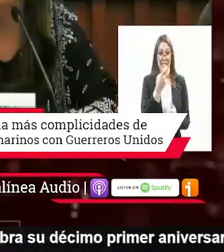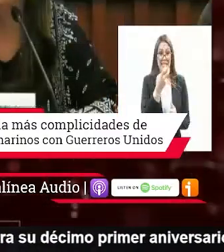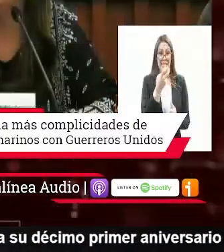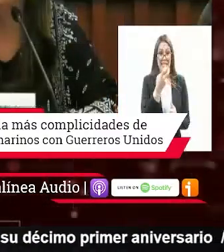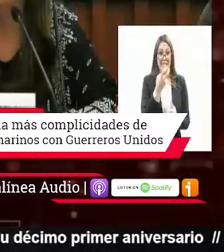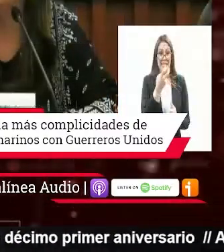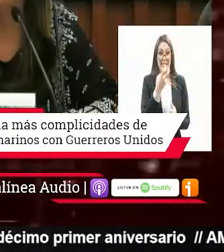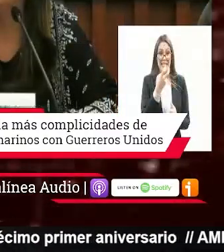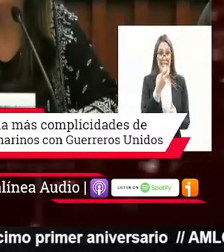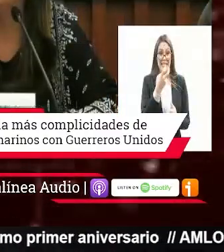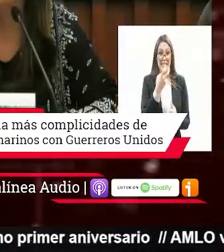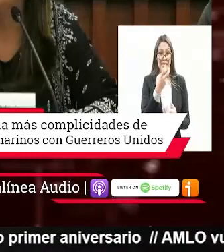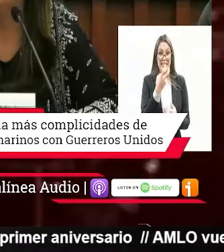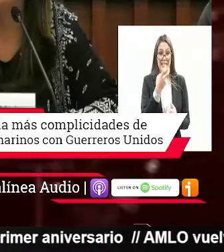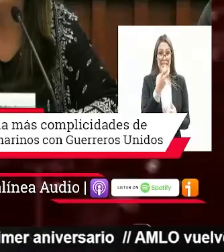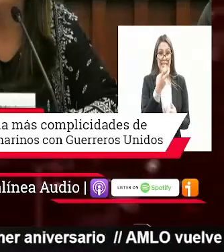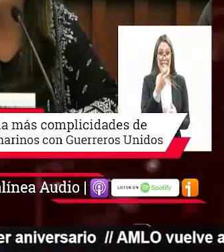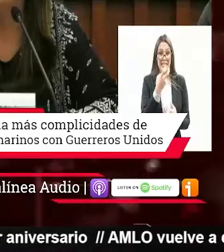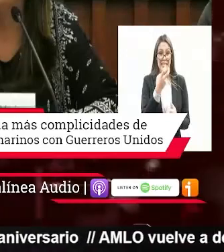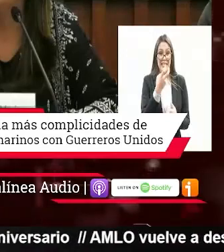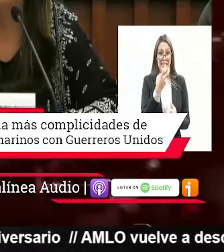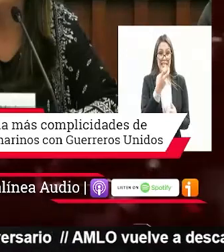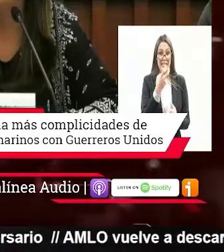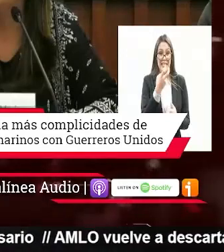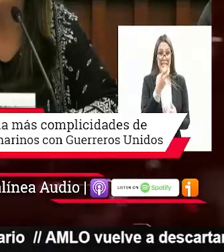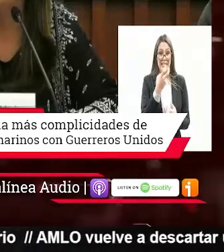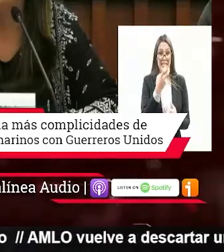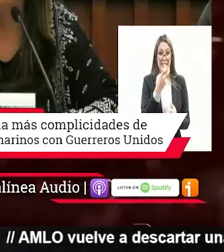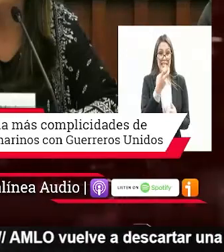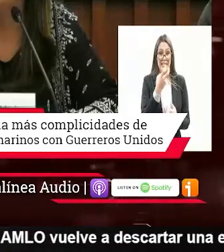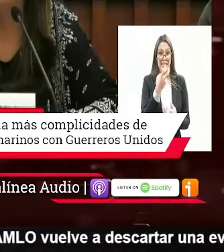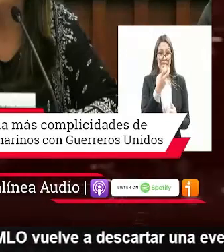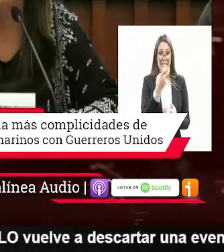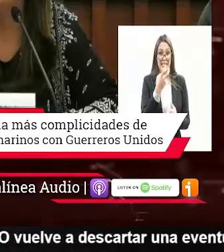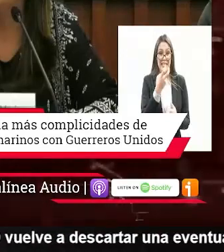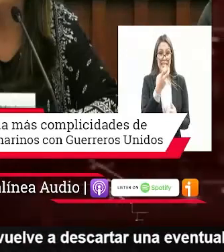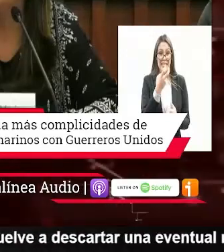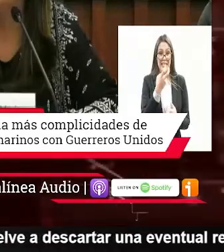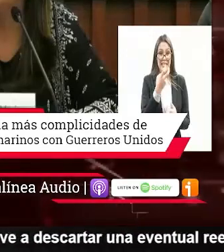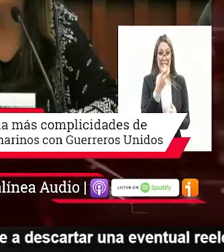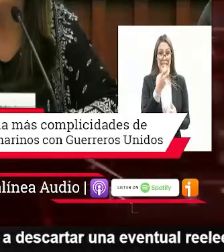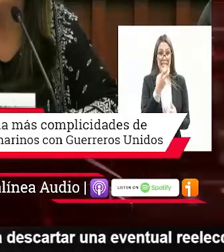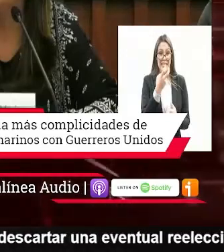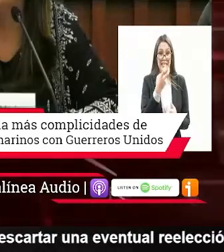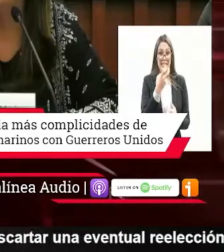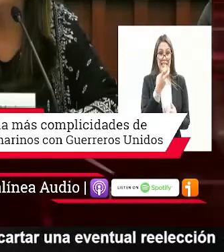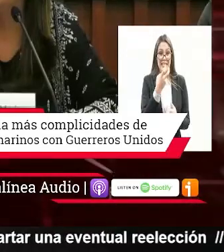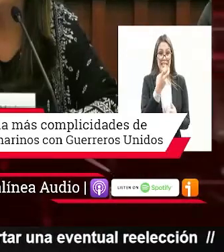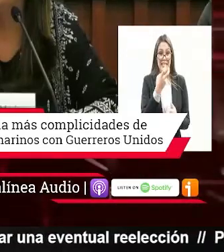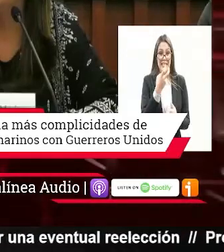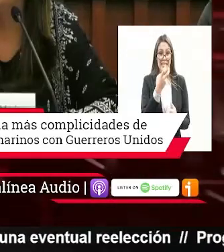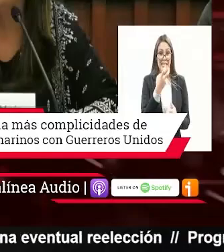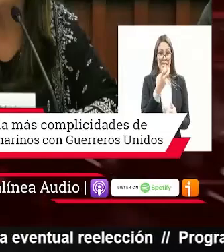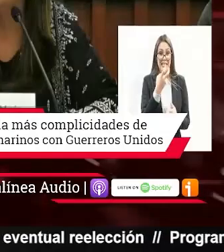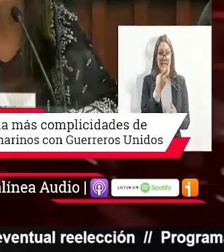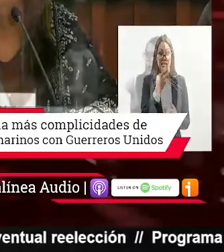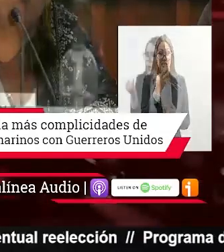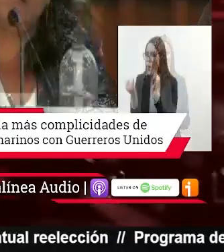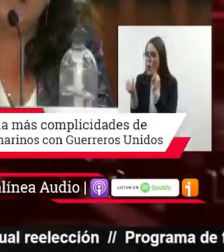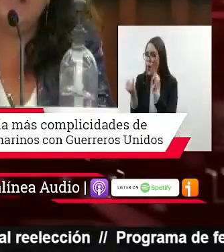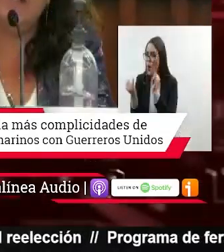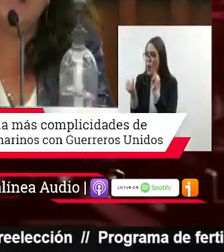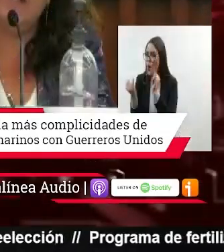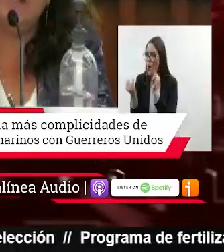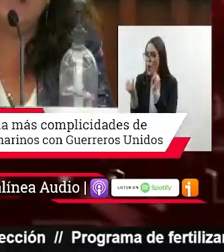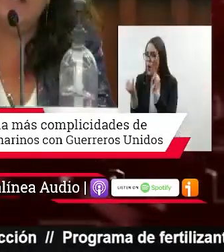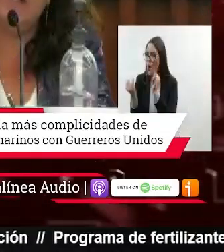destacar pues las intercepciones de la propia agencia estadounidense, la DEA, y la confirmación del trasiego de drogas que se